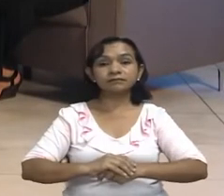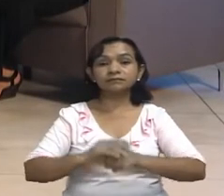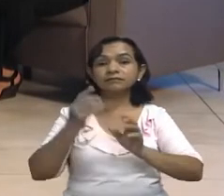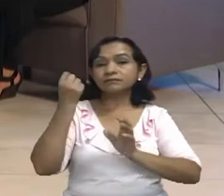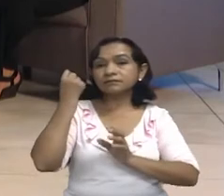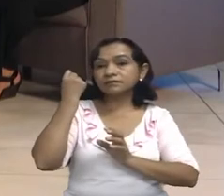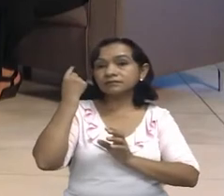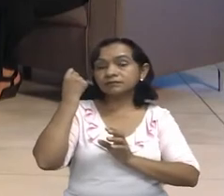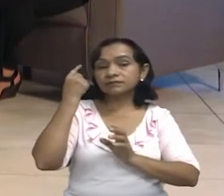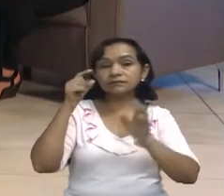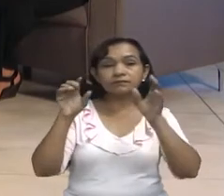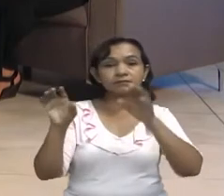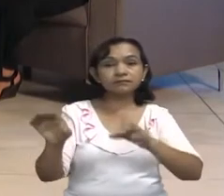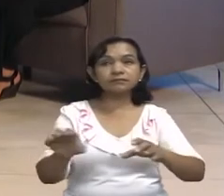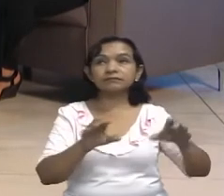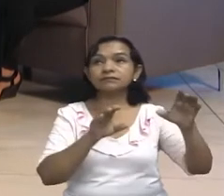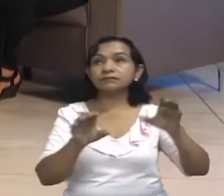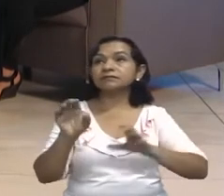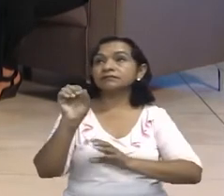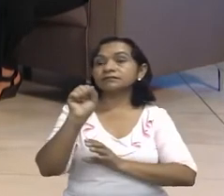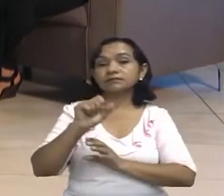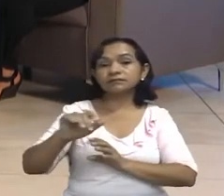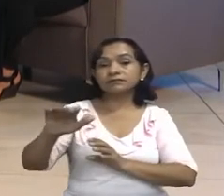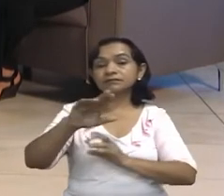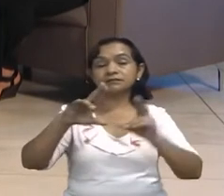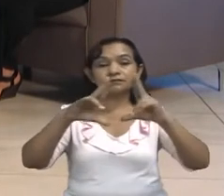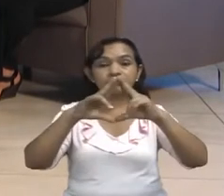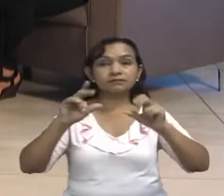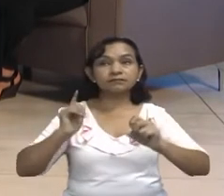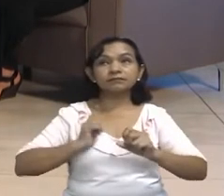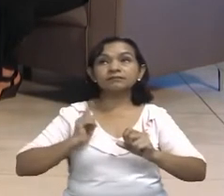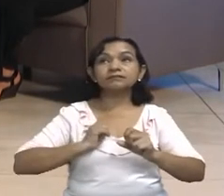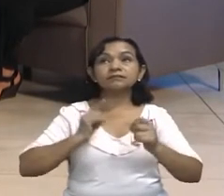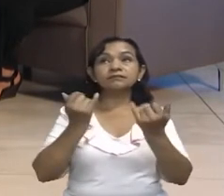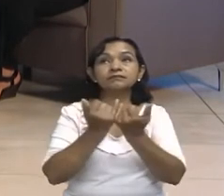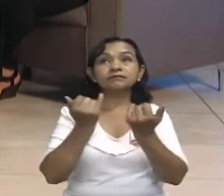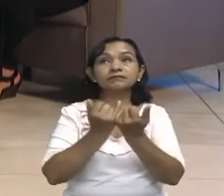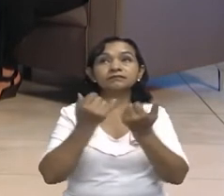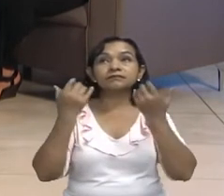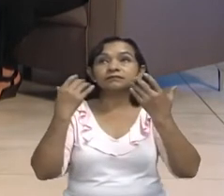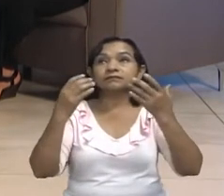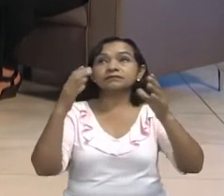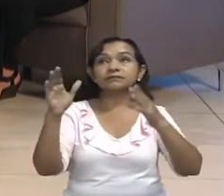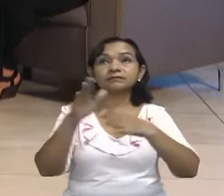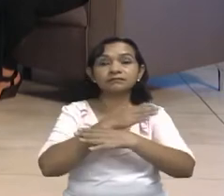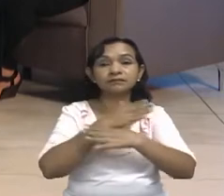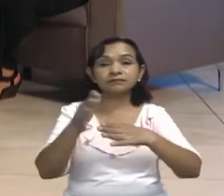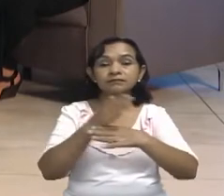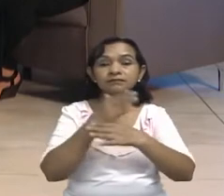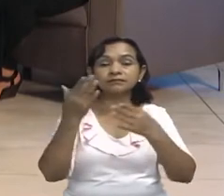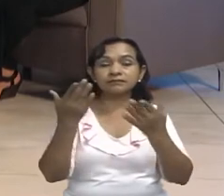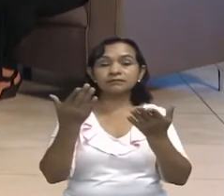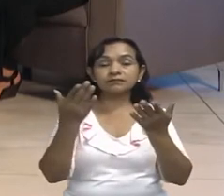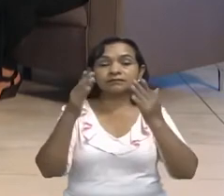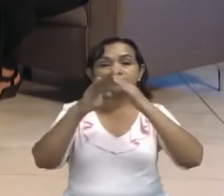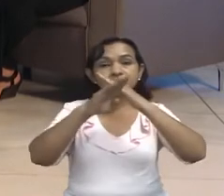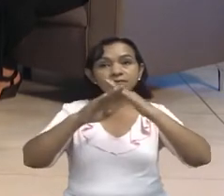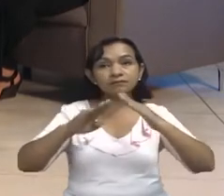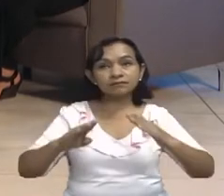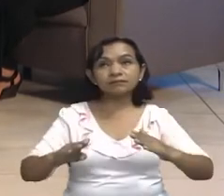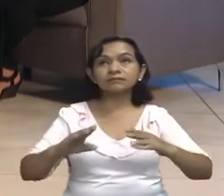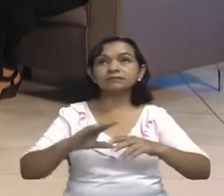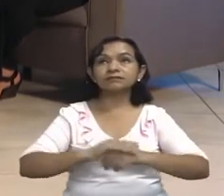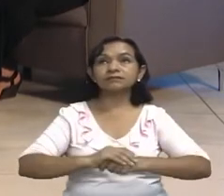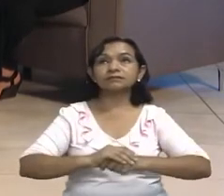Comprenderlo dentro de esa dinámica de la sociedad nicaragüense y a partir de ello dentro del rol de los medios de comunicación para la construcción de la paz, la